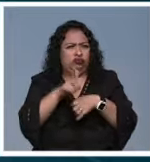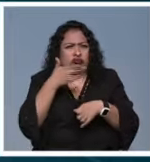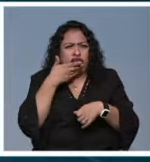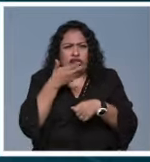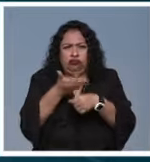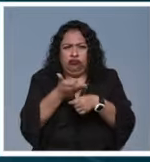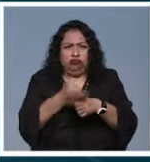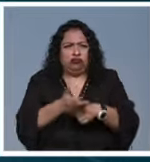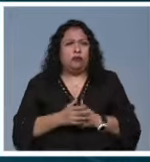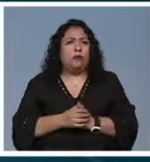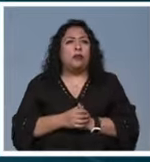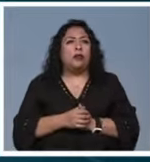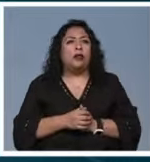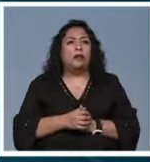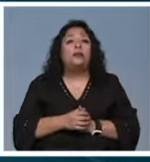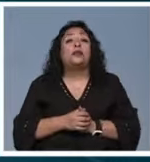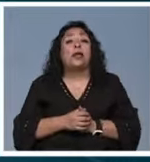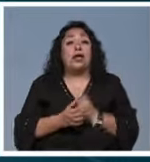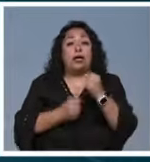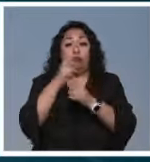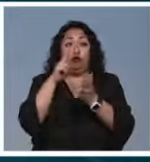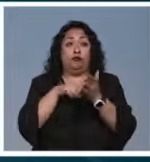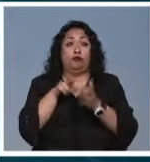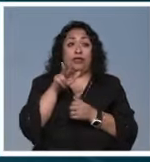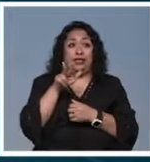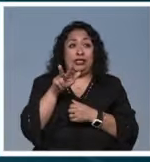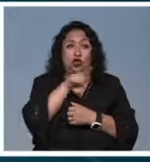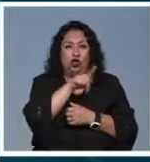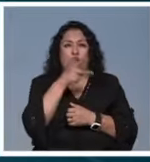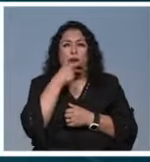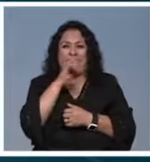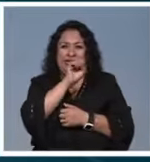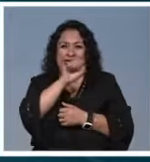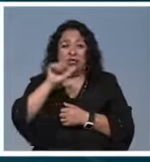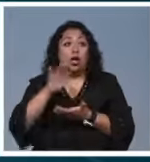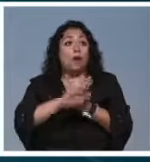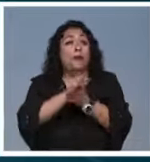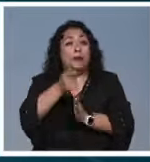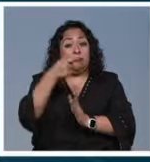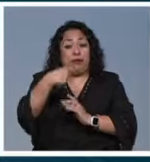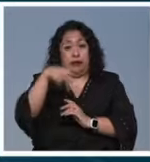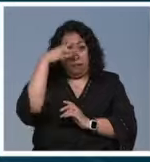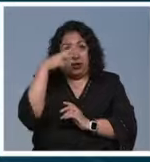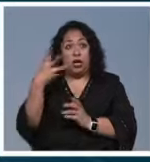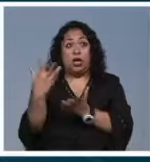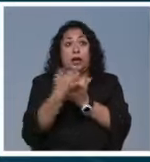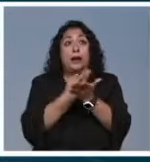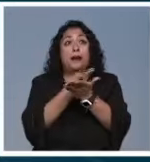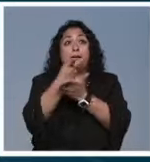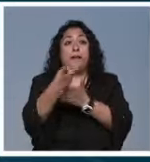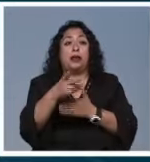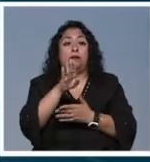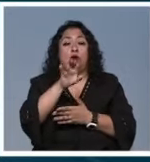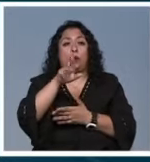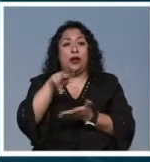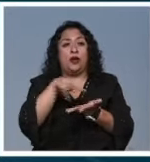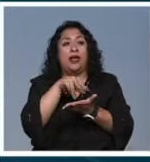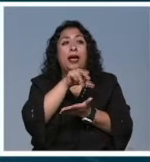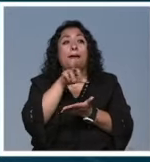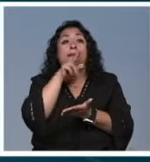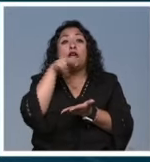momento. En 2018, Isaac Hernández se convirtió en el primer mexicano en ganar el premio Benoit de la Danza al